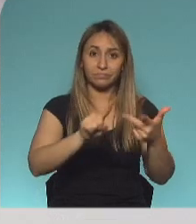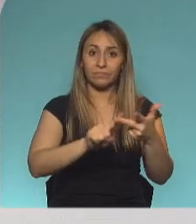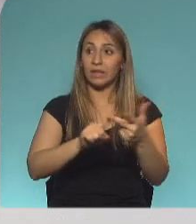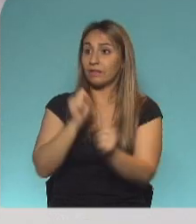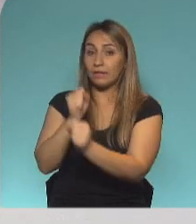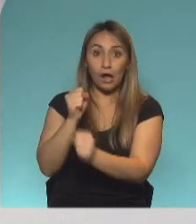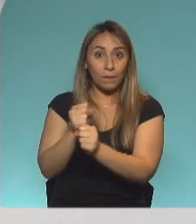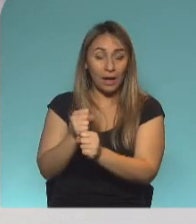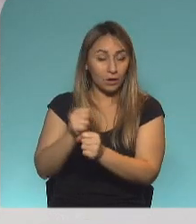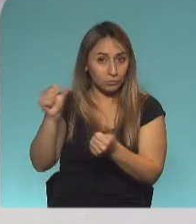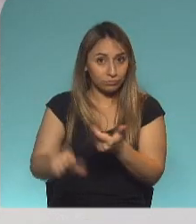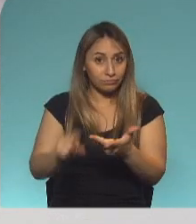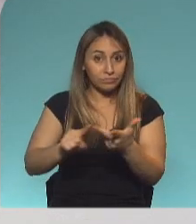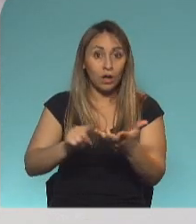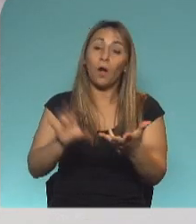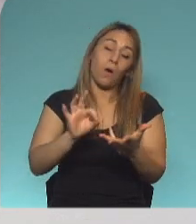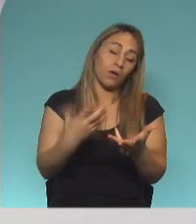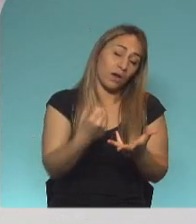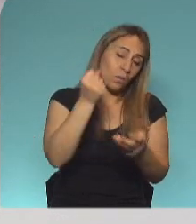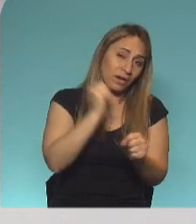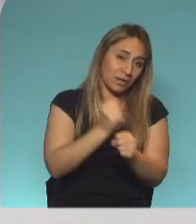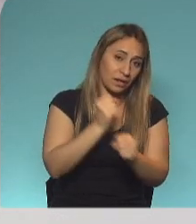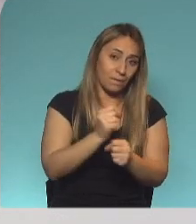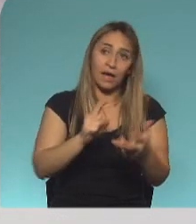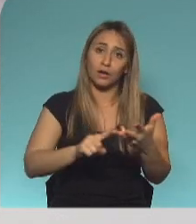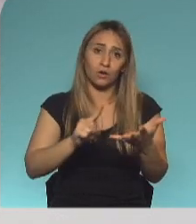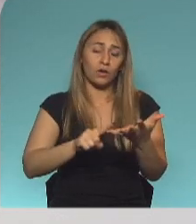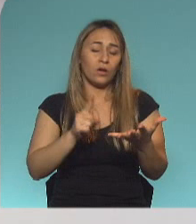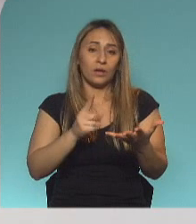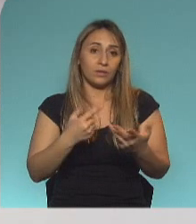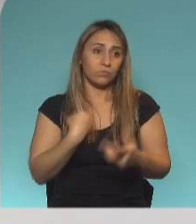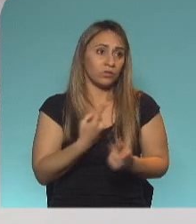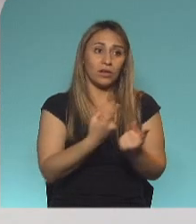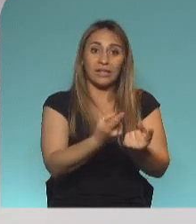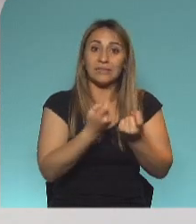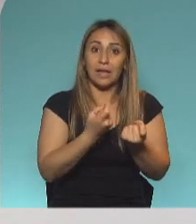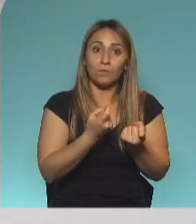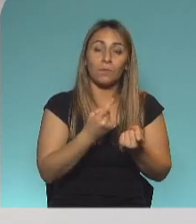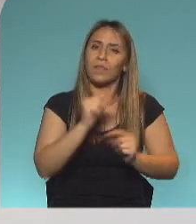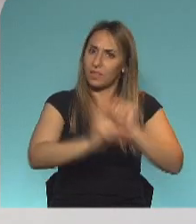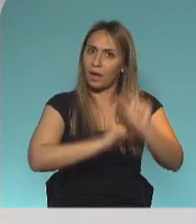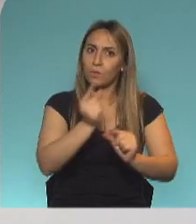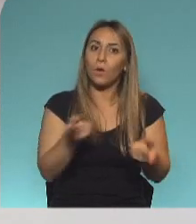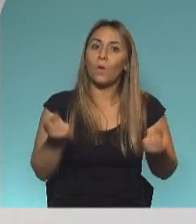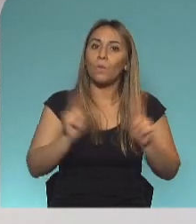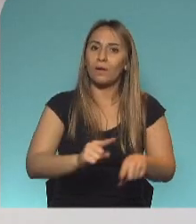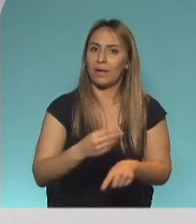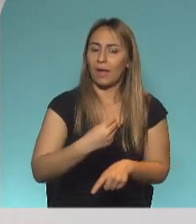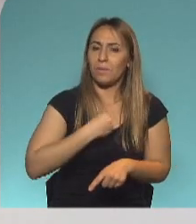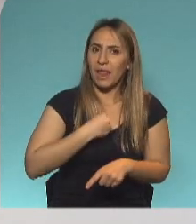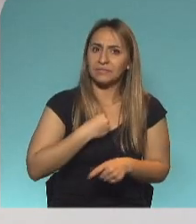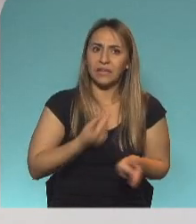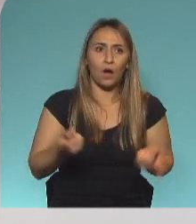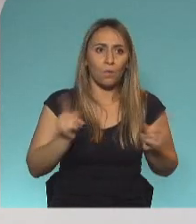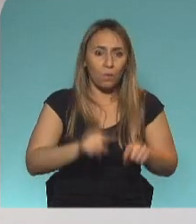trabajo o recuperación del trabajo. Efectivamente, lo que nosotros necesitamos para volver a reconstruir esa esperanza y esa expectativa es